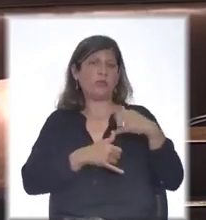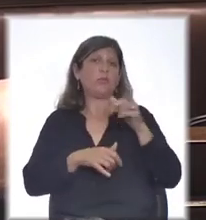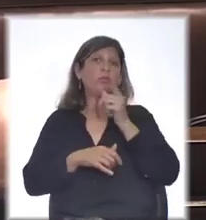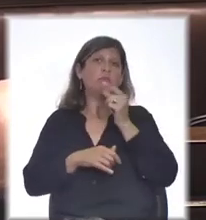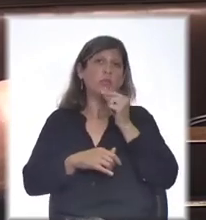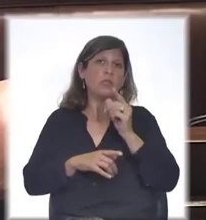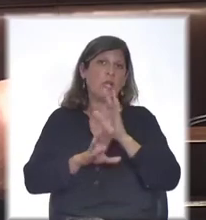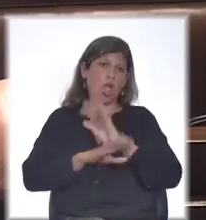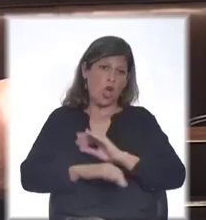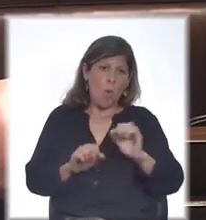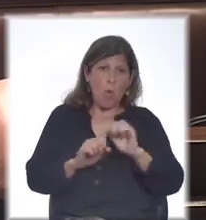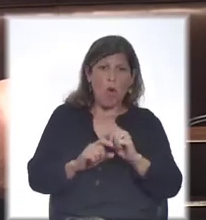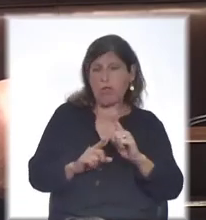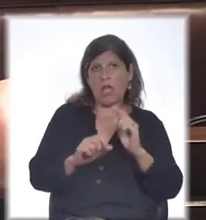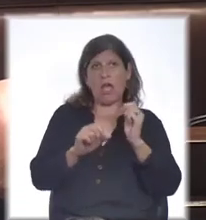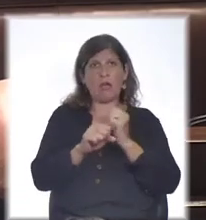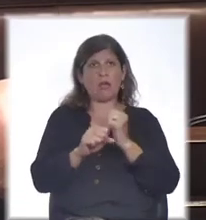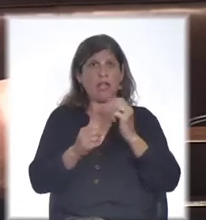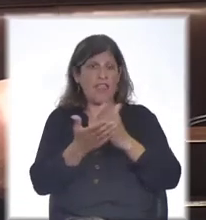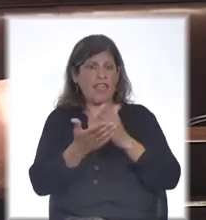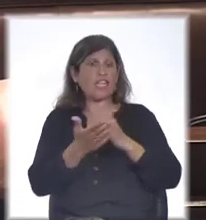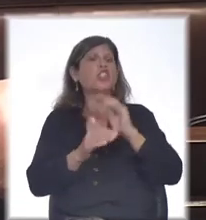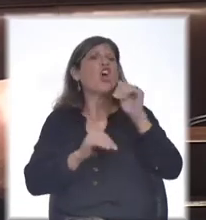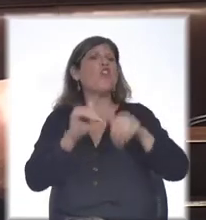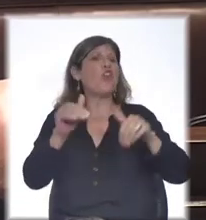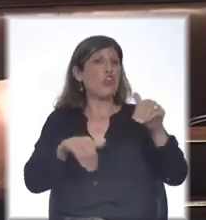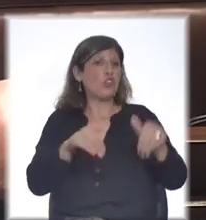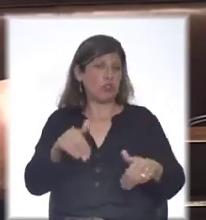no podían ejercer el derecho al voto.